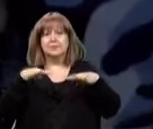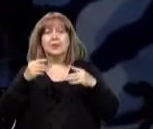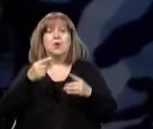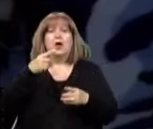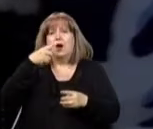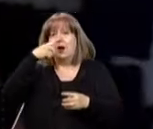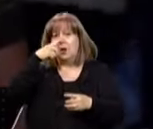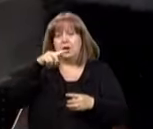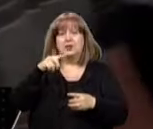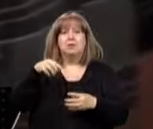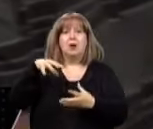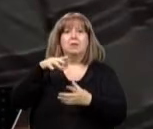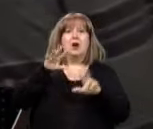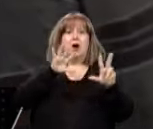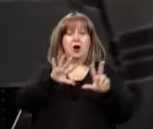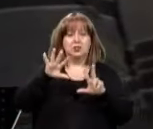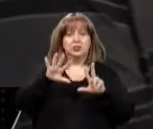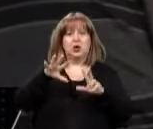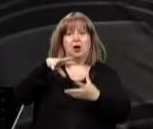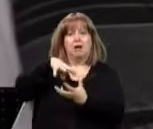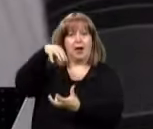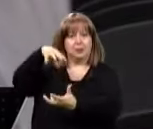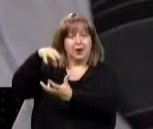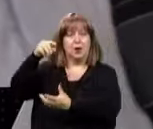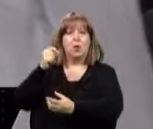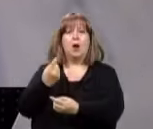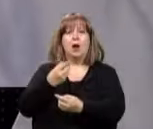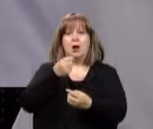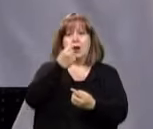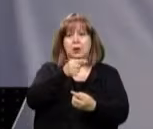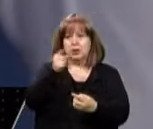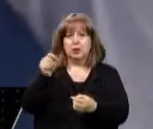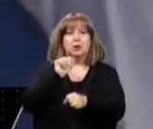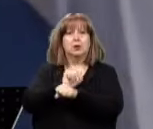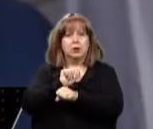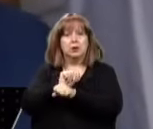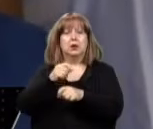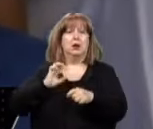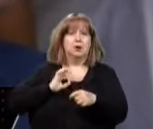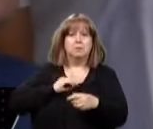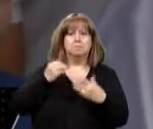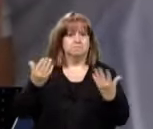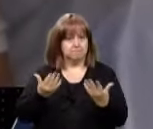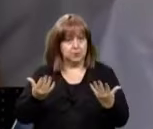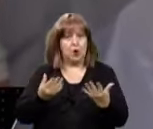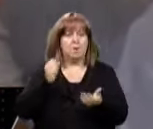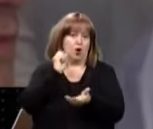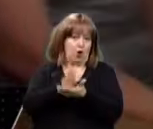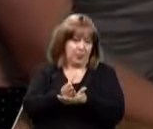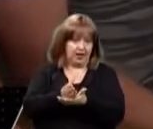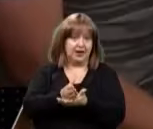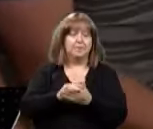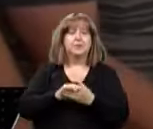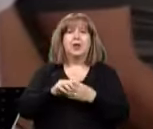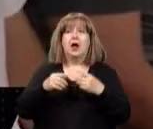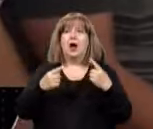ser la condena o no de cada uno de los imputados. Hay muchas versiones en torno a esto y te comento que